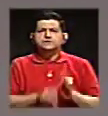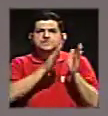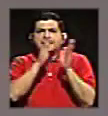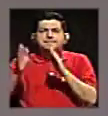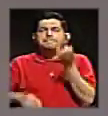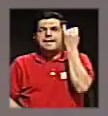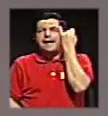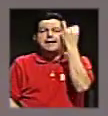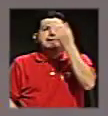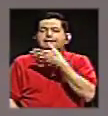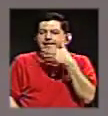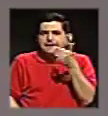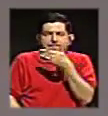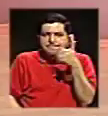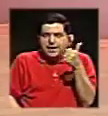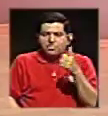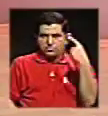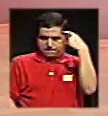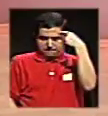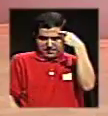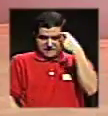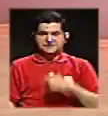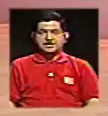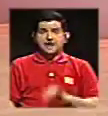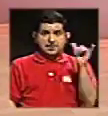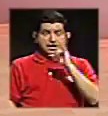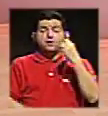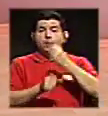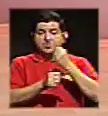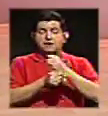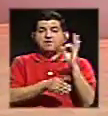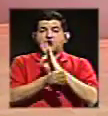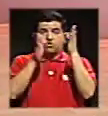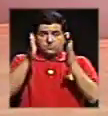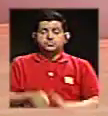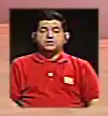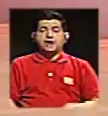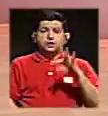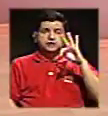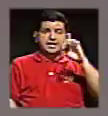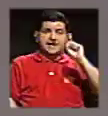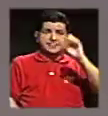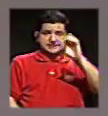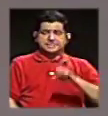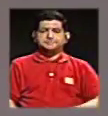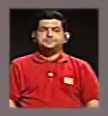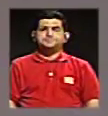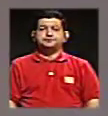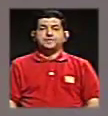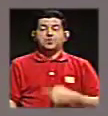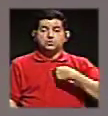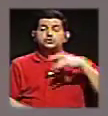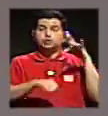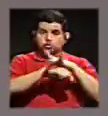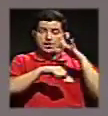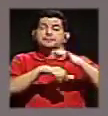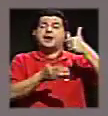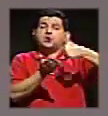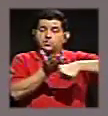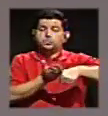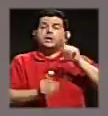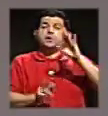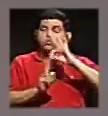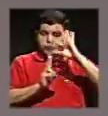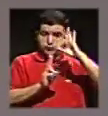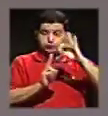ideal eh pensando en sus también sus tareas como funcionario del Tri supremo de elecciones pueses votar bien temprano esa es una